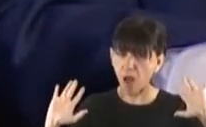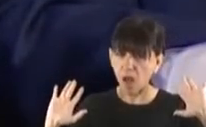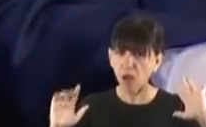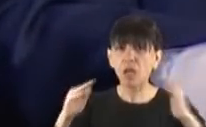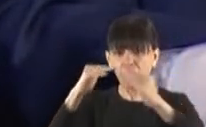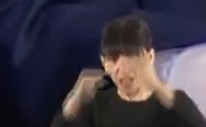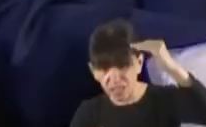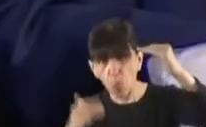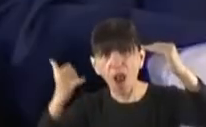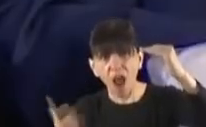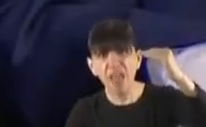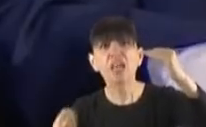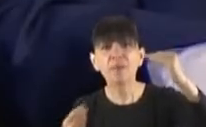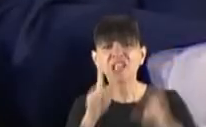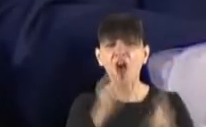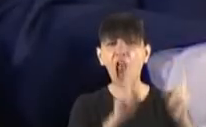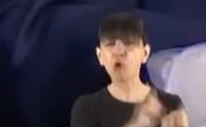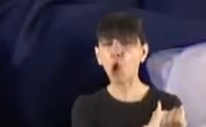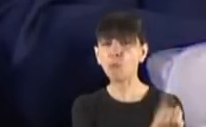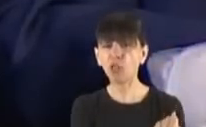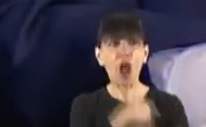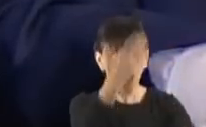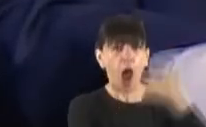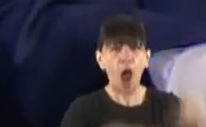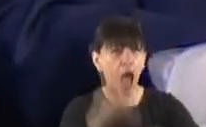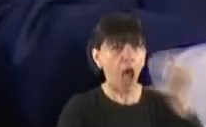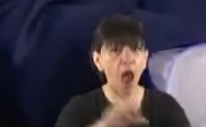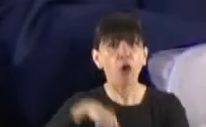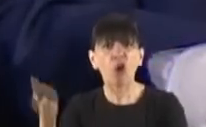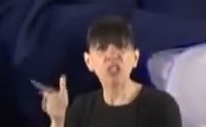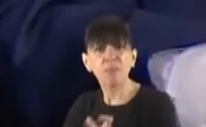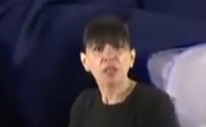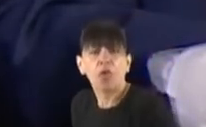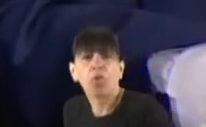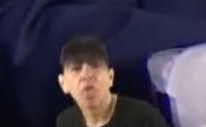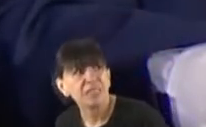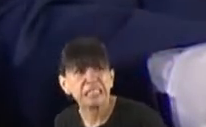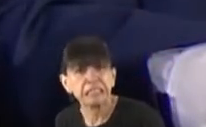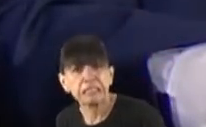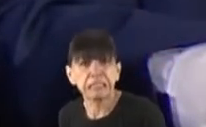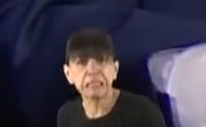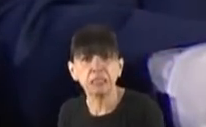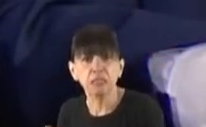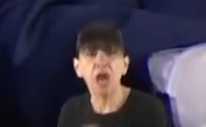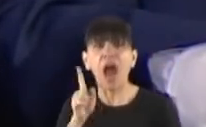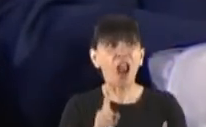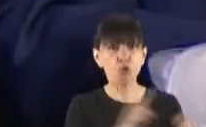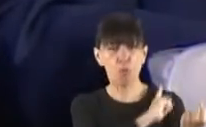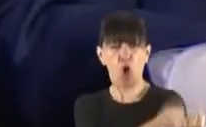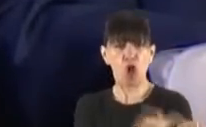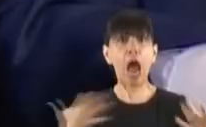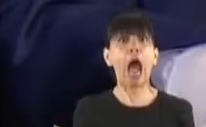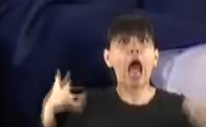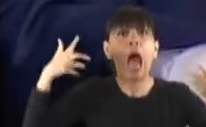permite el avance de los poderosos sobre los más débiles, y a veces ese avance se hace a través de las armas. Si